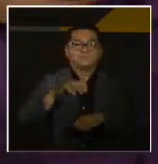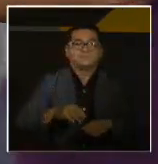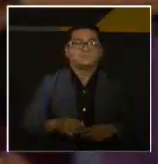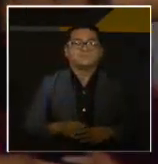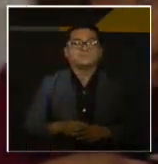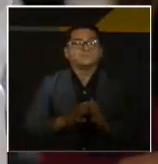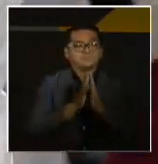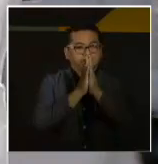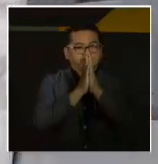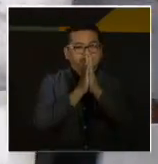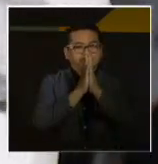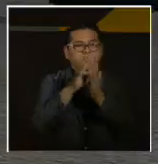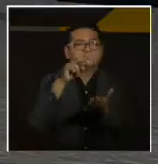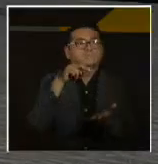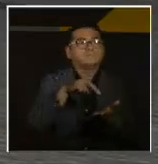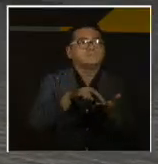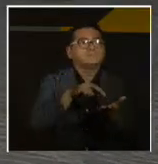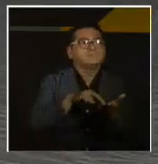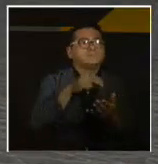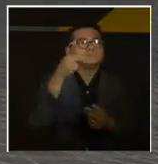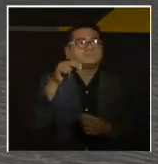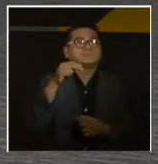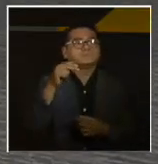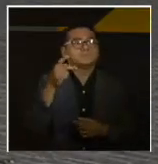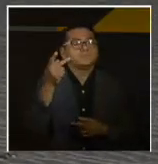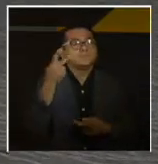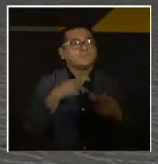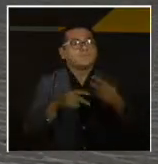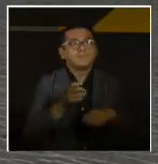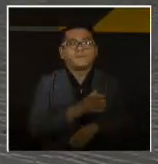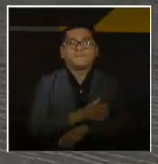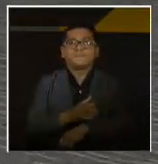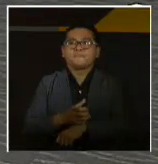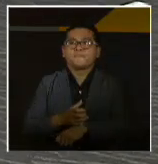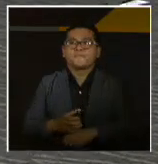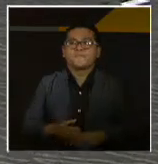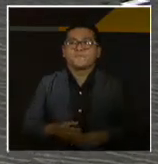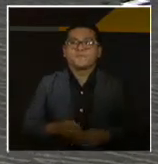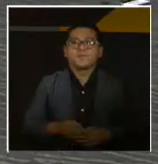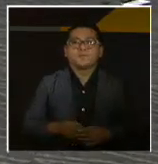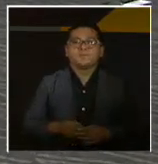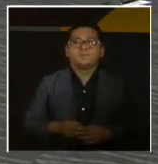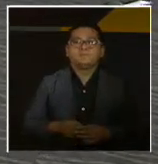Le pedimos, por favor, su nombre y de dónde nos acompaña.